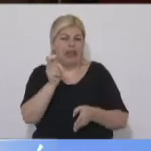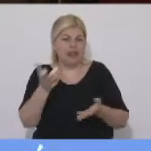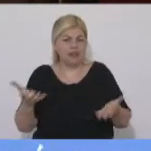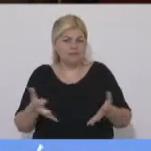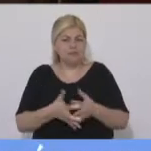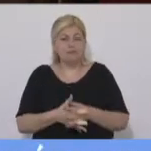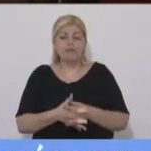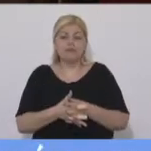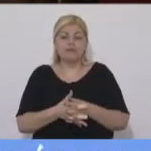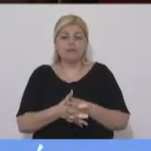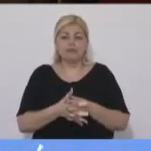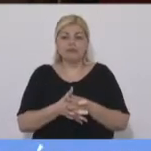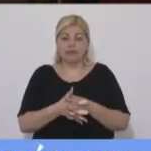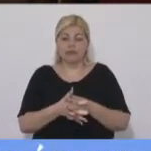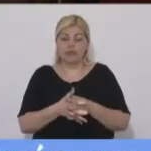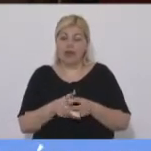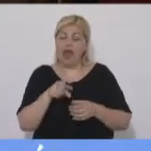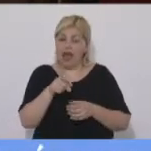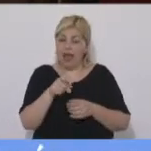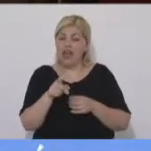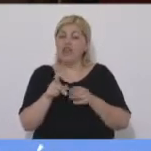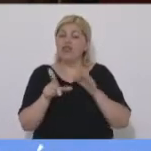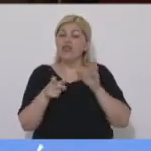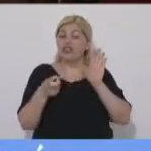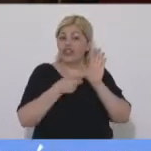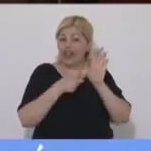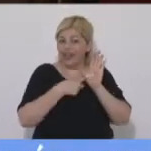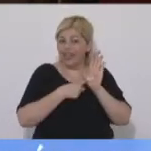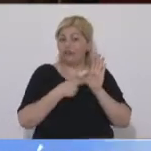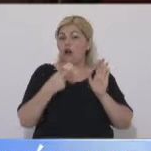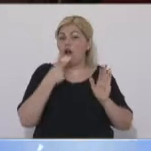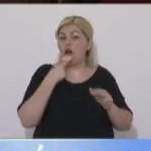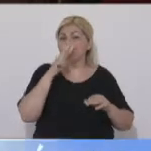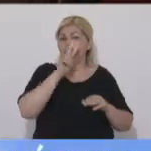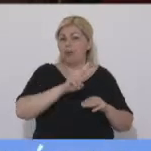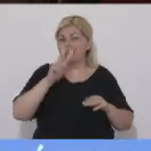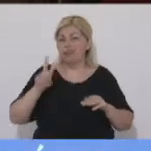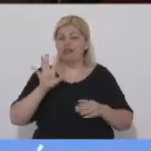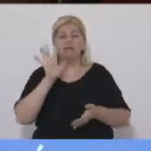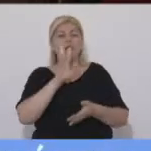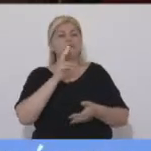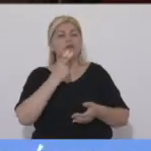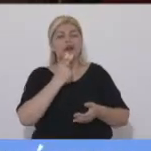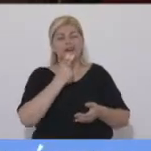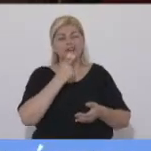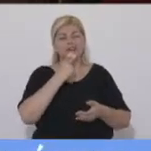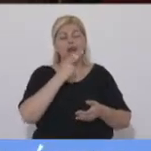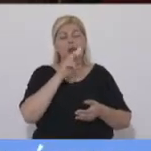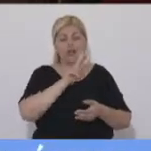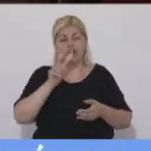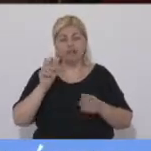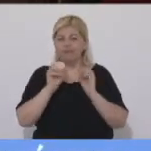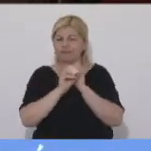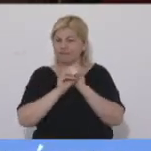donde el decreto reglamentario 11 22 es bastante preciso y la verdad